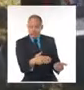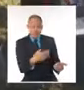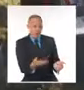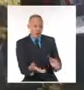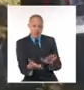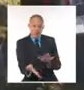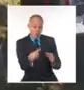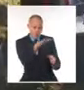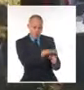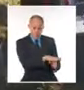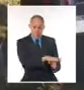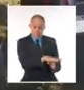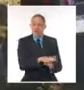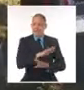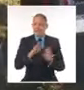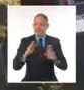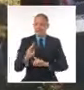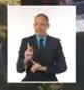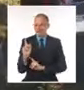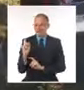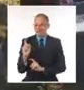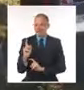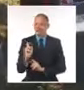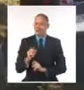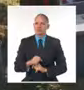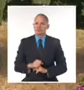sierra tres salvas de fusilería.